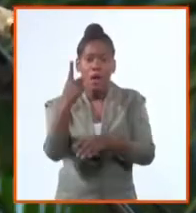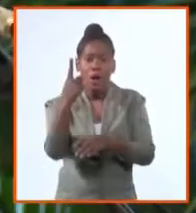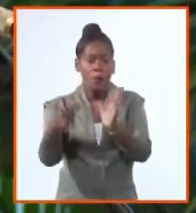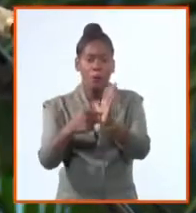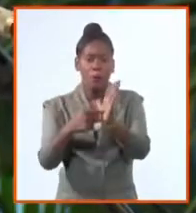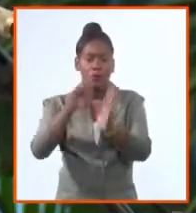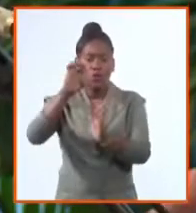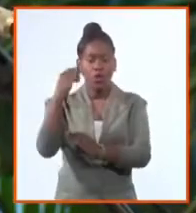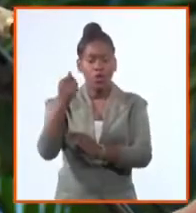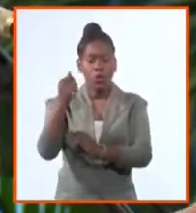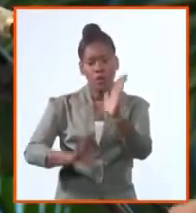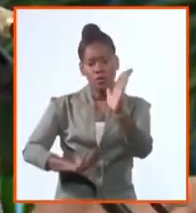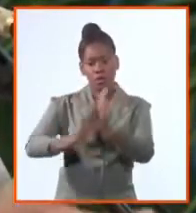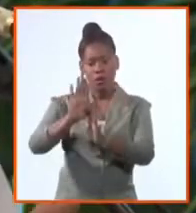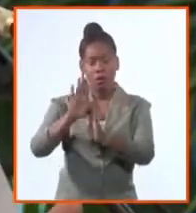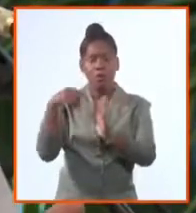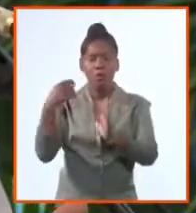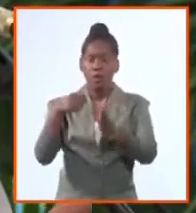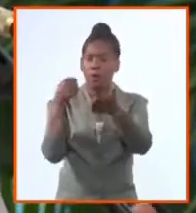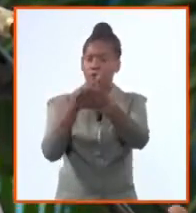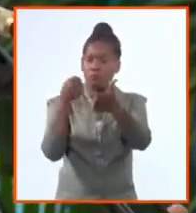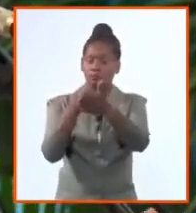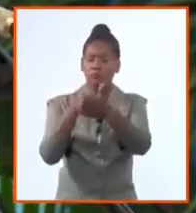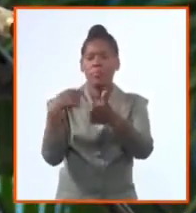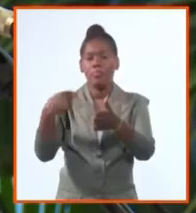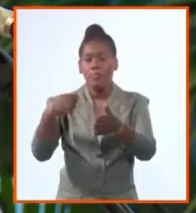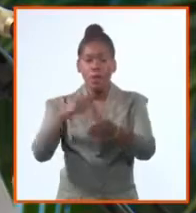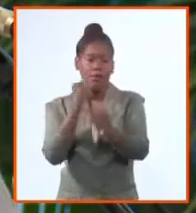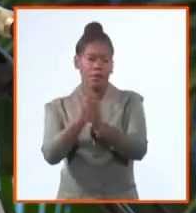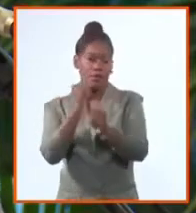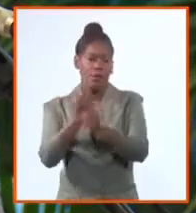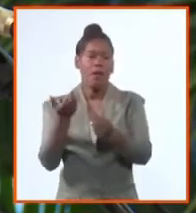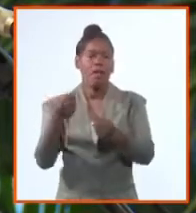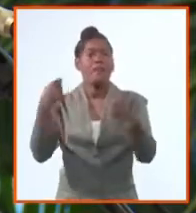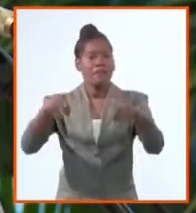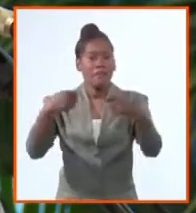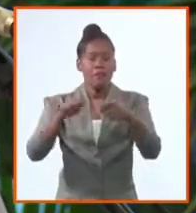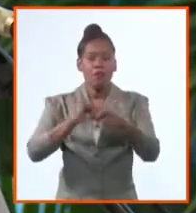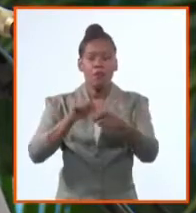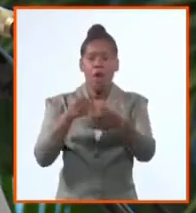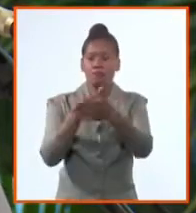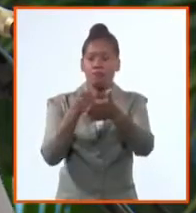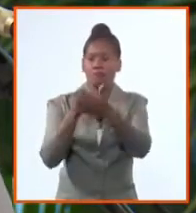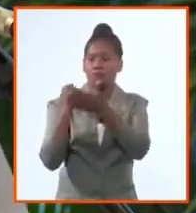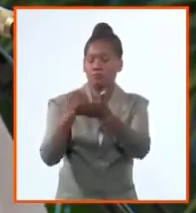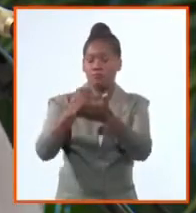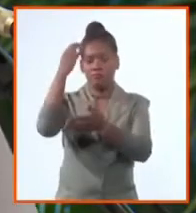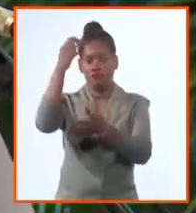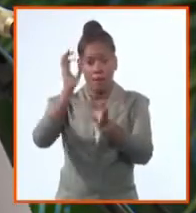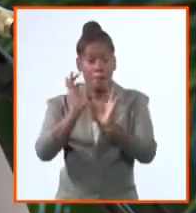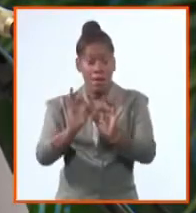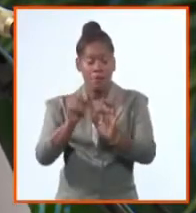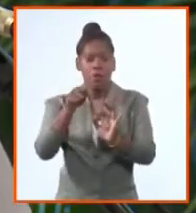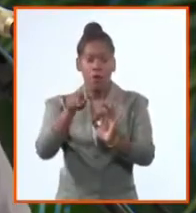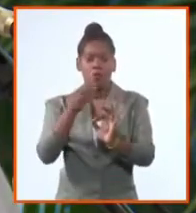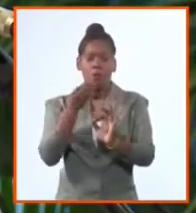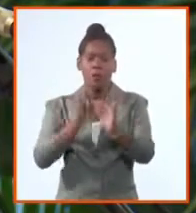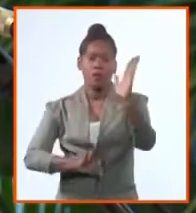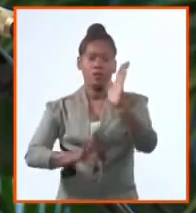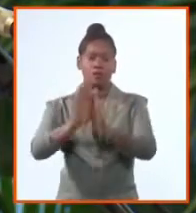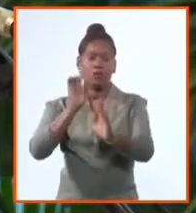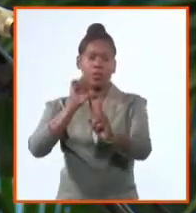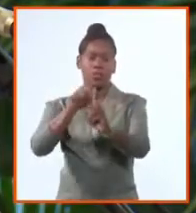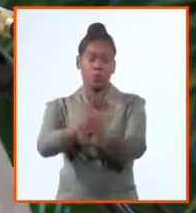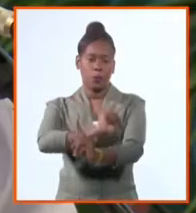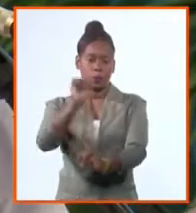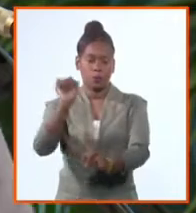se pueden repetir hoy día. Y además cuestiones que no se pudieron resolver en los 90, en medio del periodo especial, se arrastran hoy y